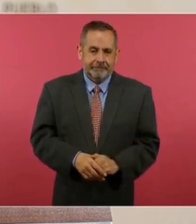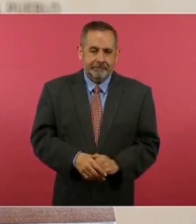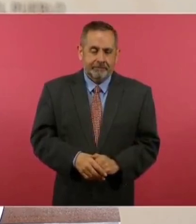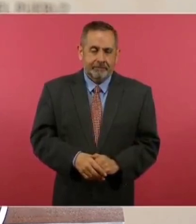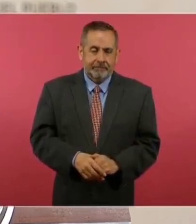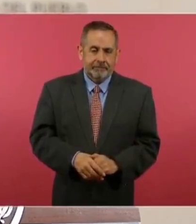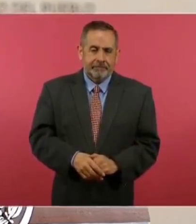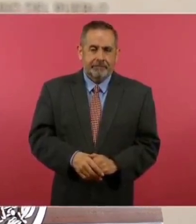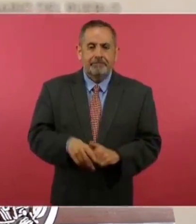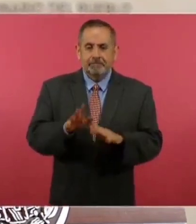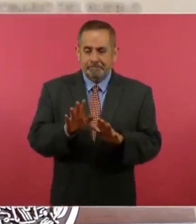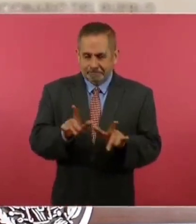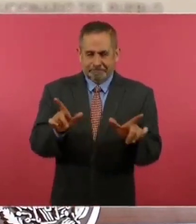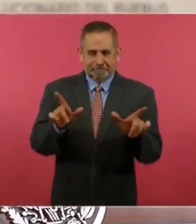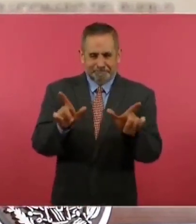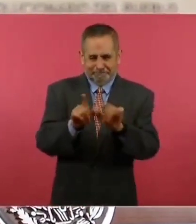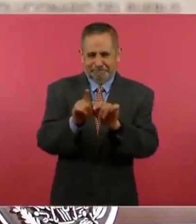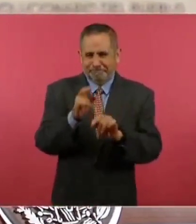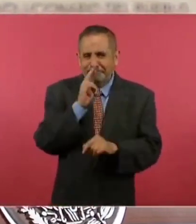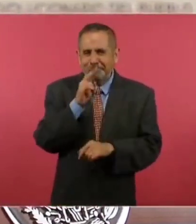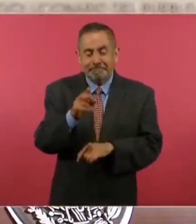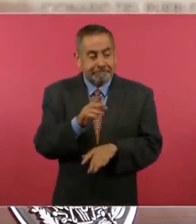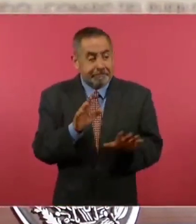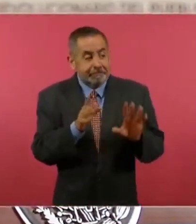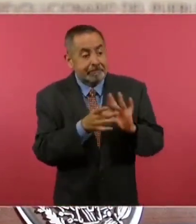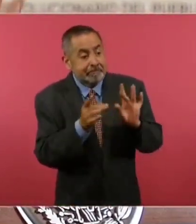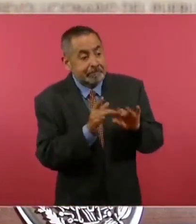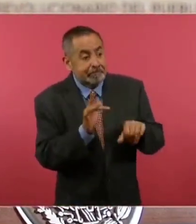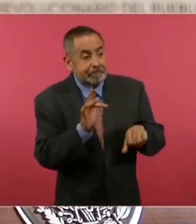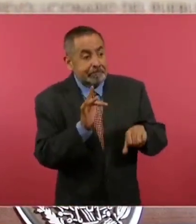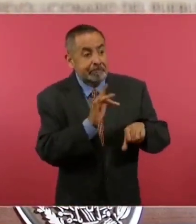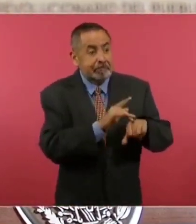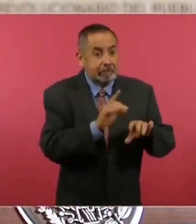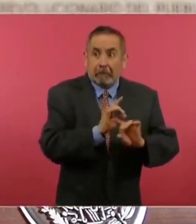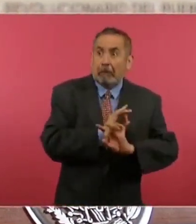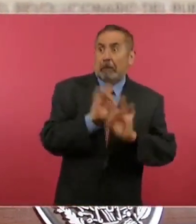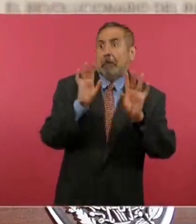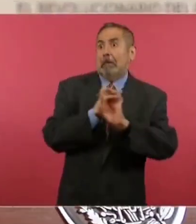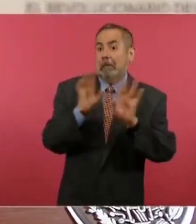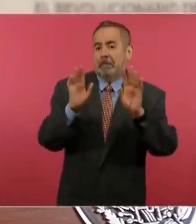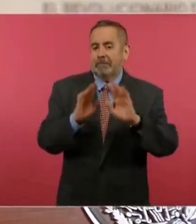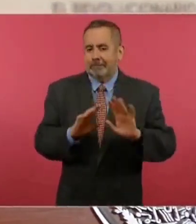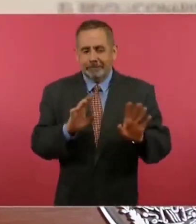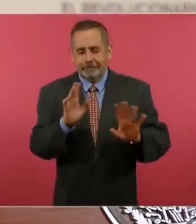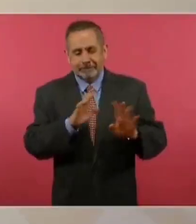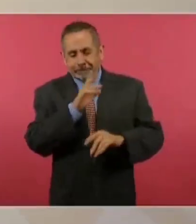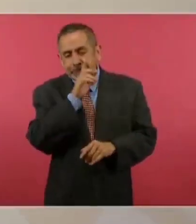Pero de todas maneras, no hay que tocarlo porque si no,